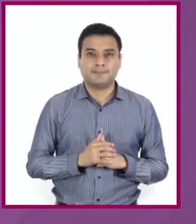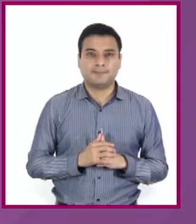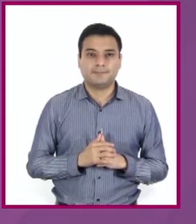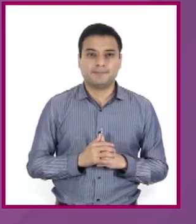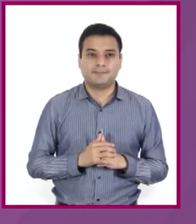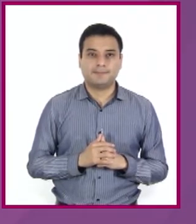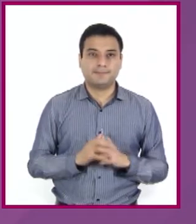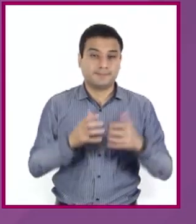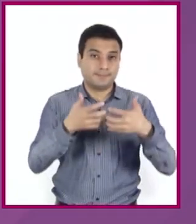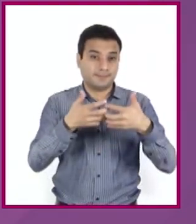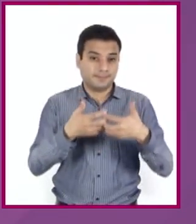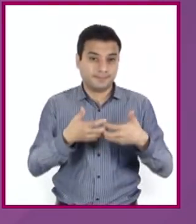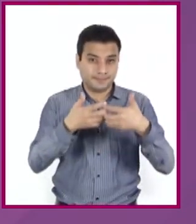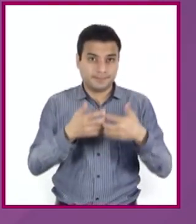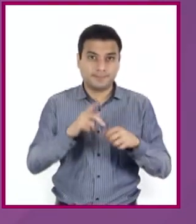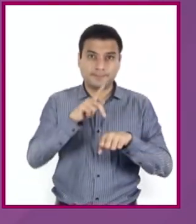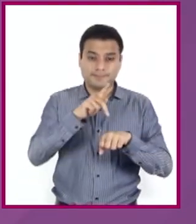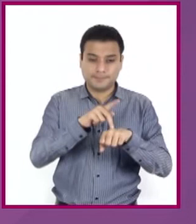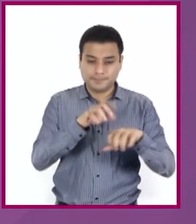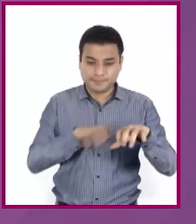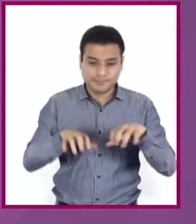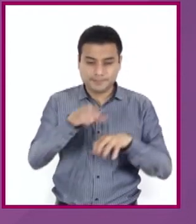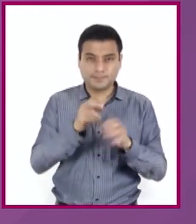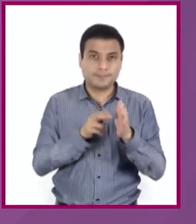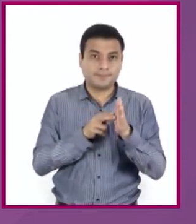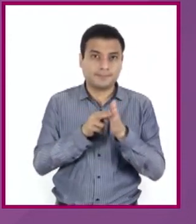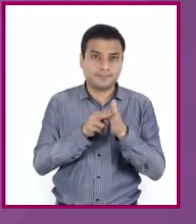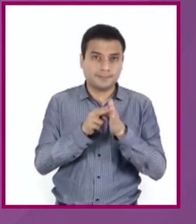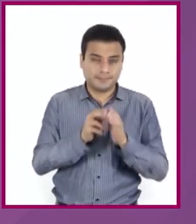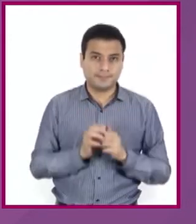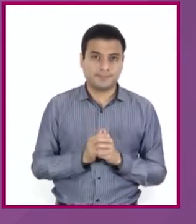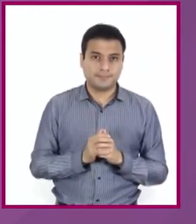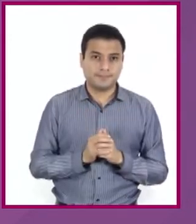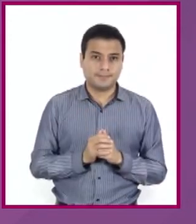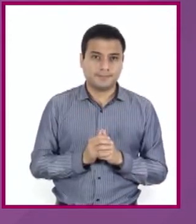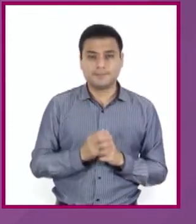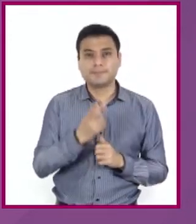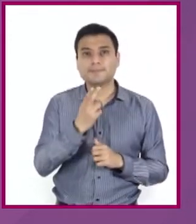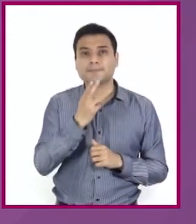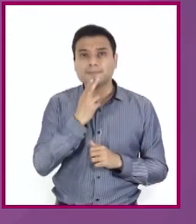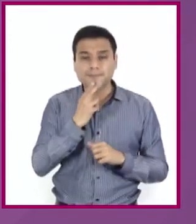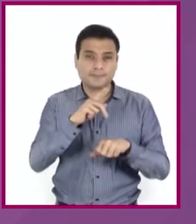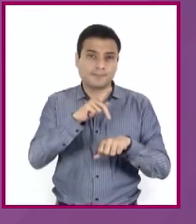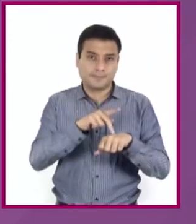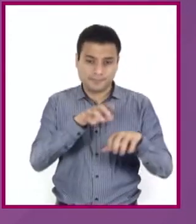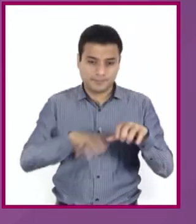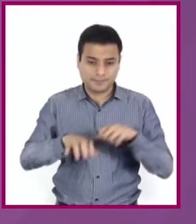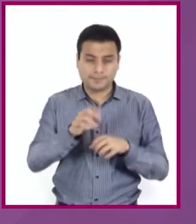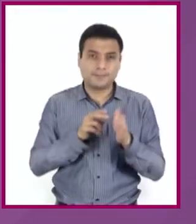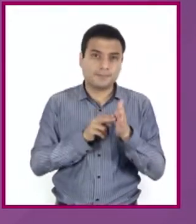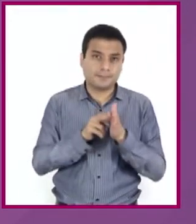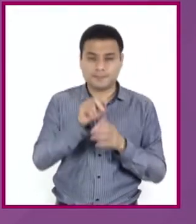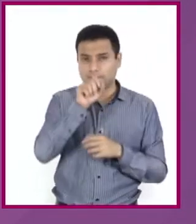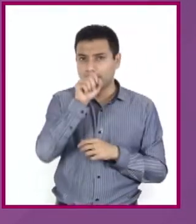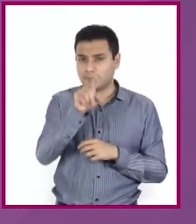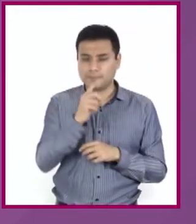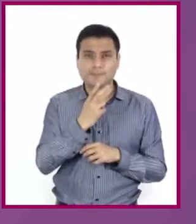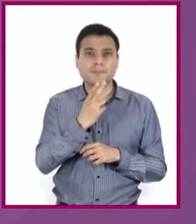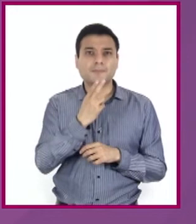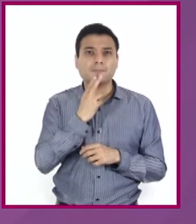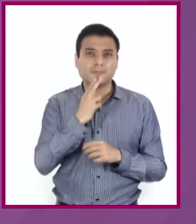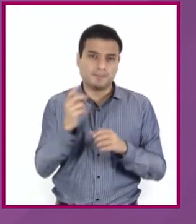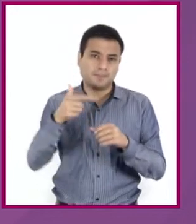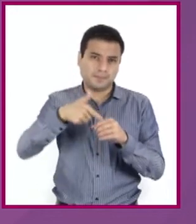Las carboeléctricas son termoeléctricas duales, puesto que utilizan carbón y, en algunos casos,